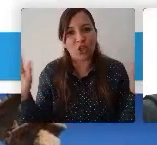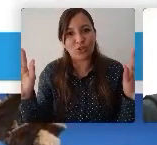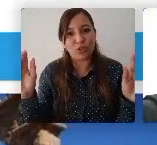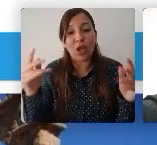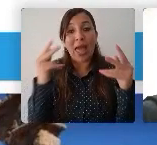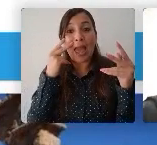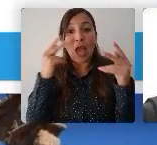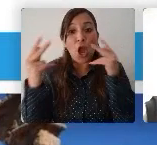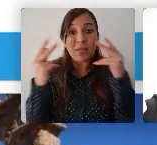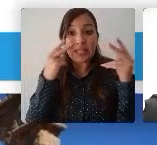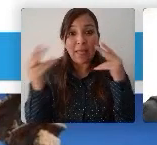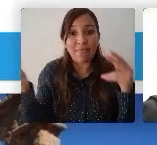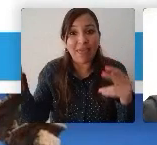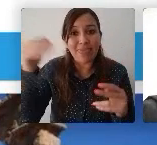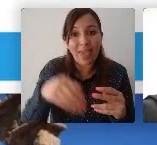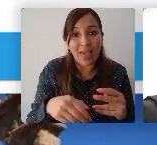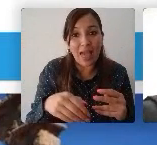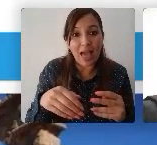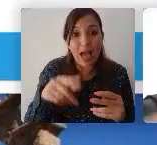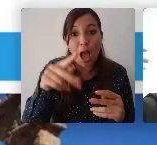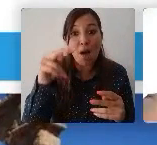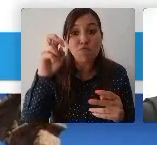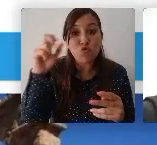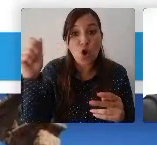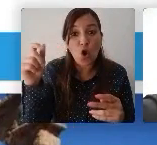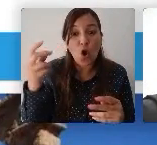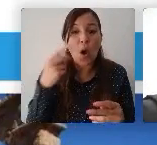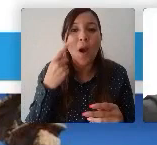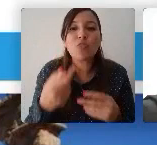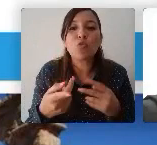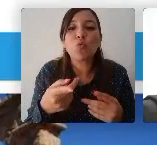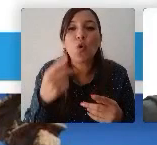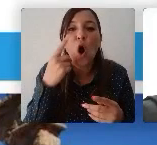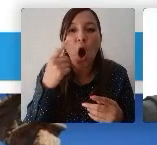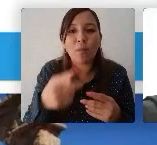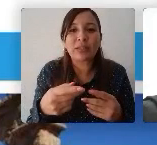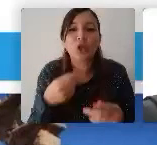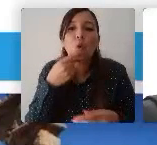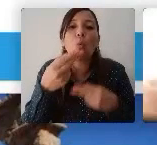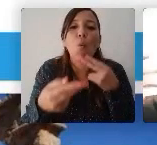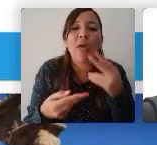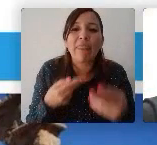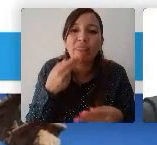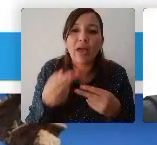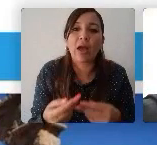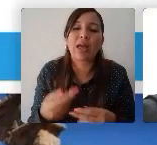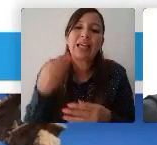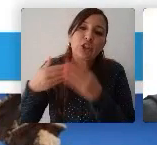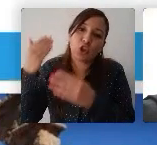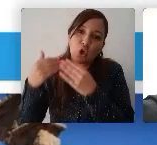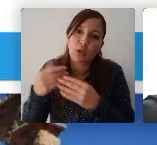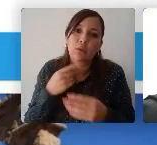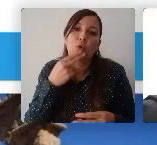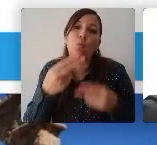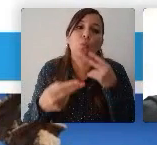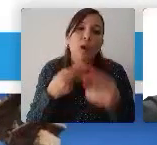local, sino saber que estamos viajando para poder contribuir al desarrollo, a la conservación de la identidad